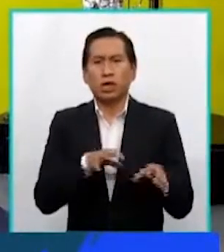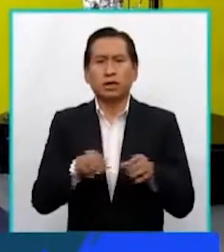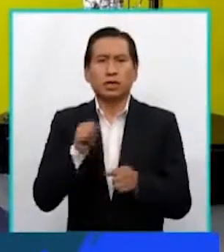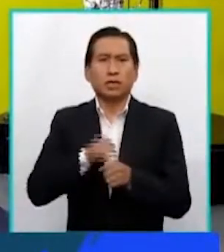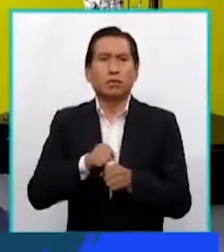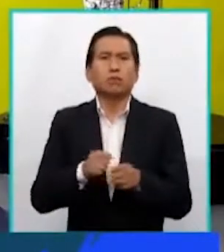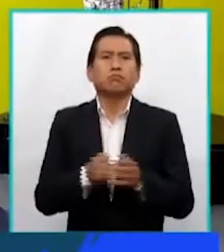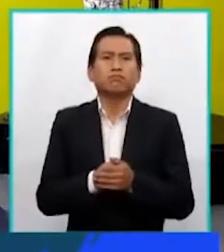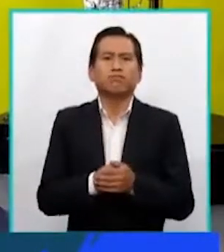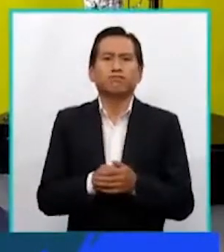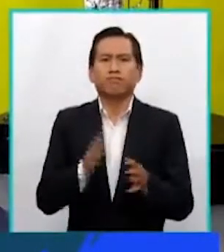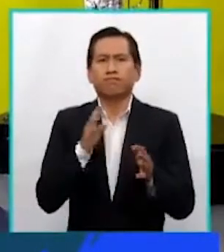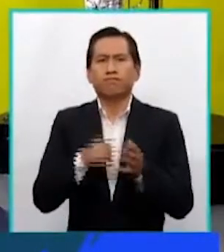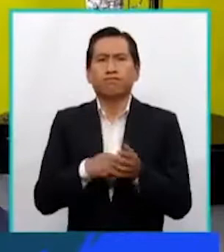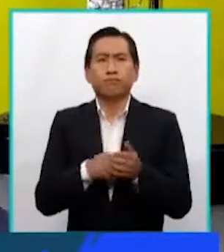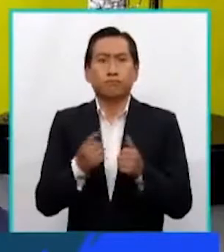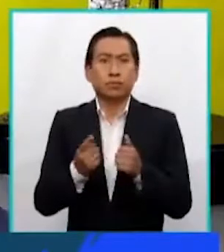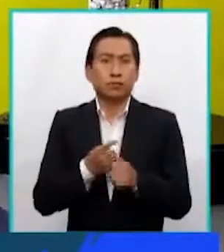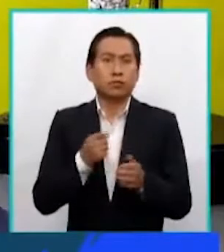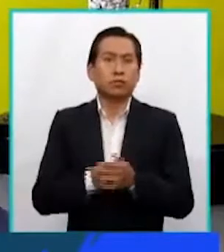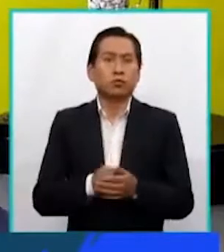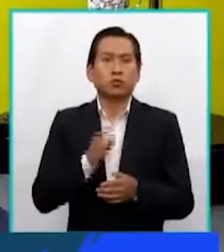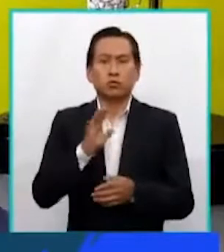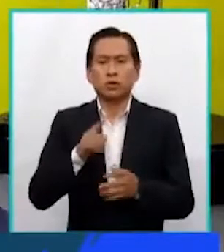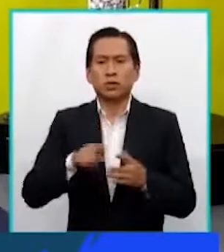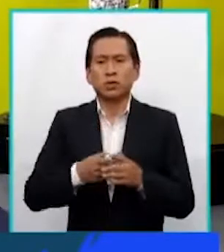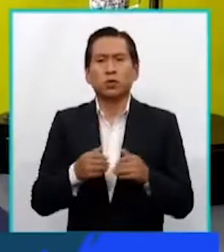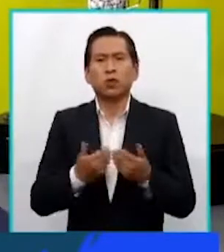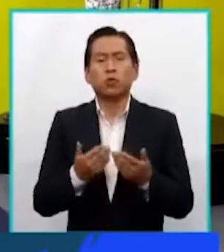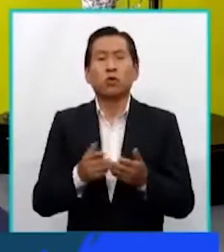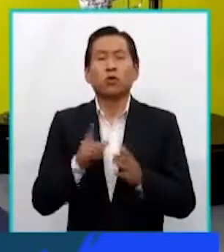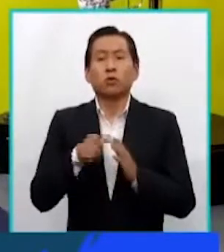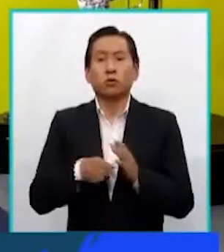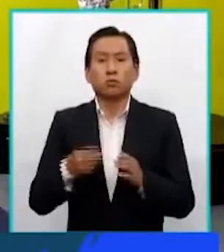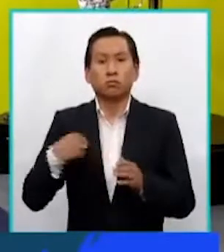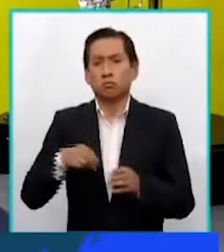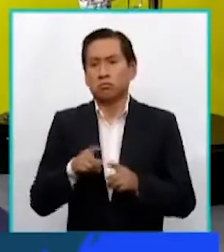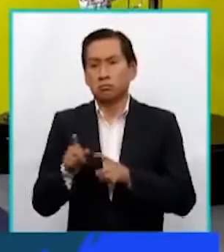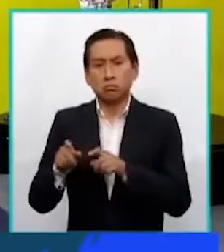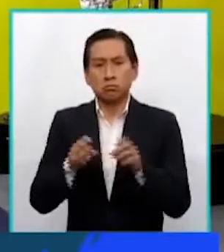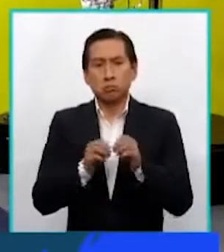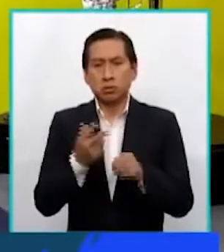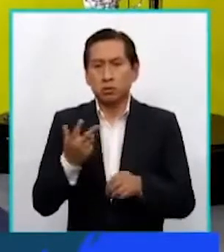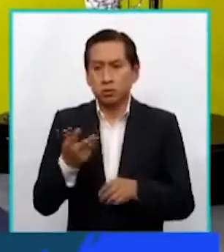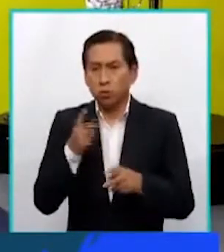realizando. Cuéntame en primera instancia sobre tus inicios. Luego vamos a ir pimponeando con los tres para